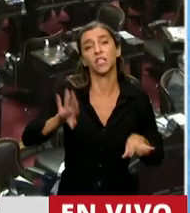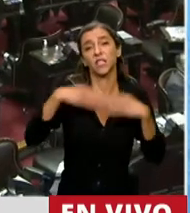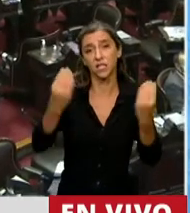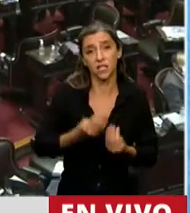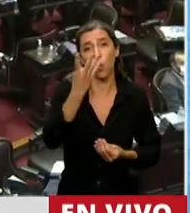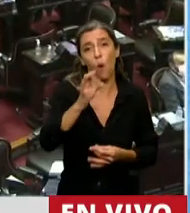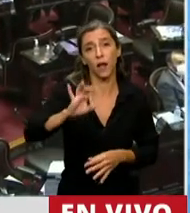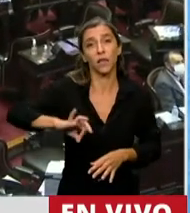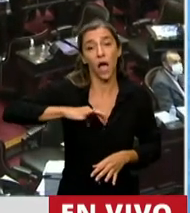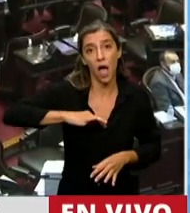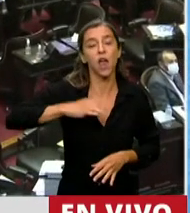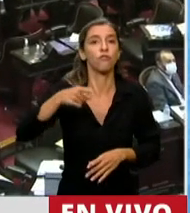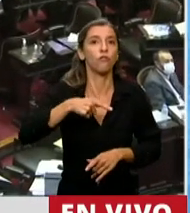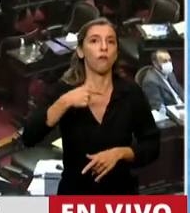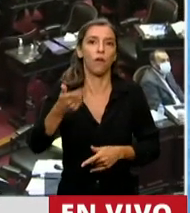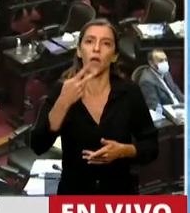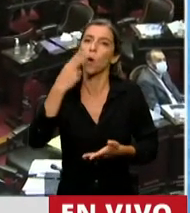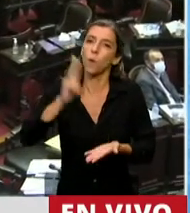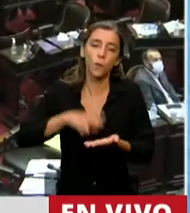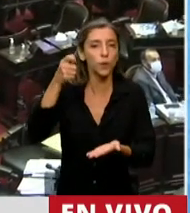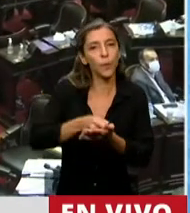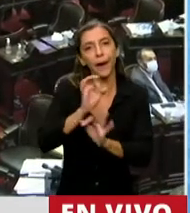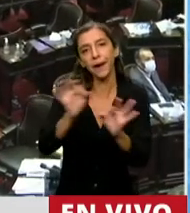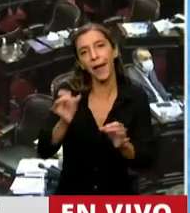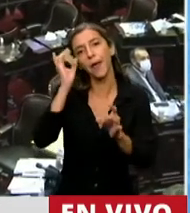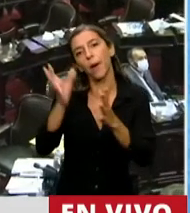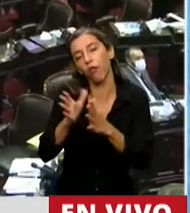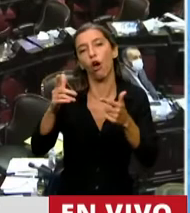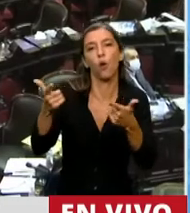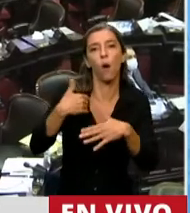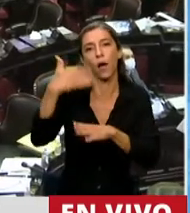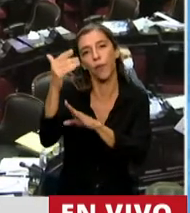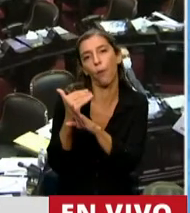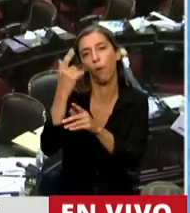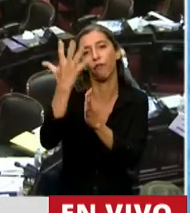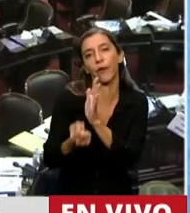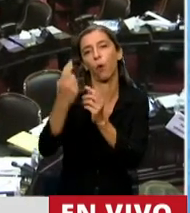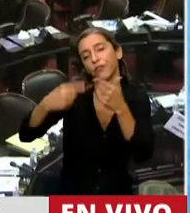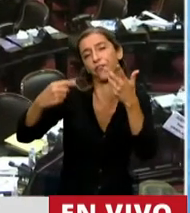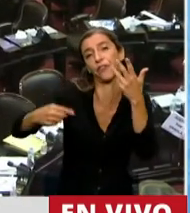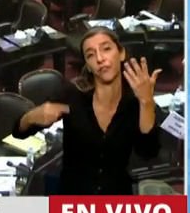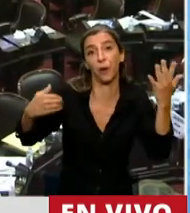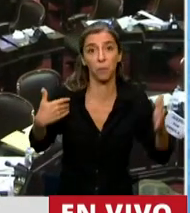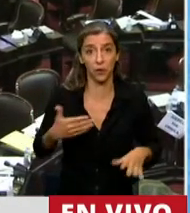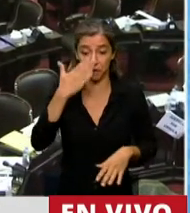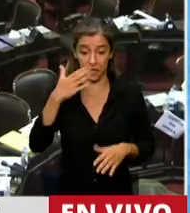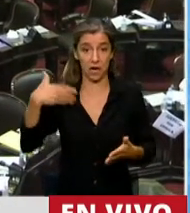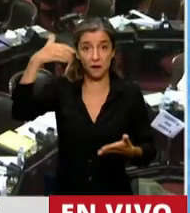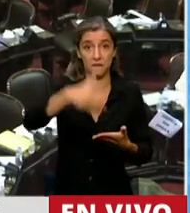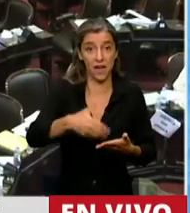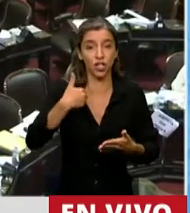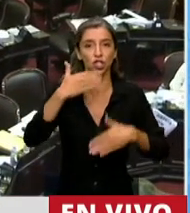años de exenciones impositivas, menos impuestos para las patronales y las obras no aparecen, o aparecen las